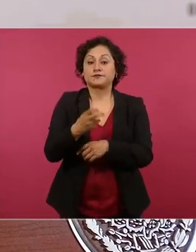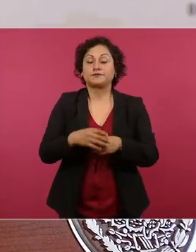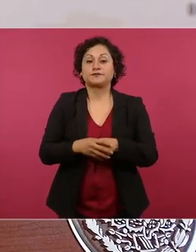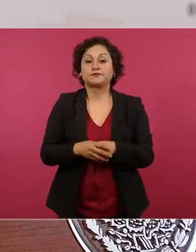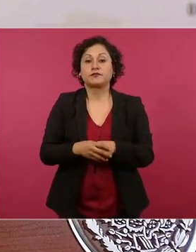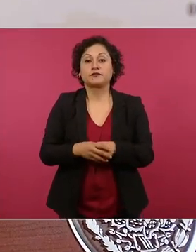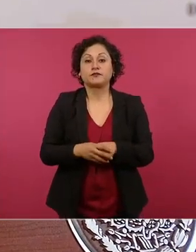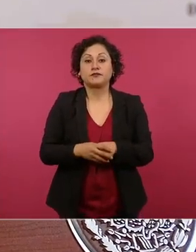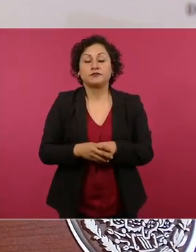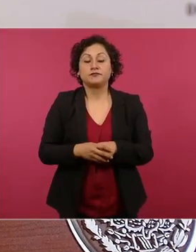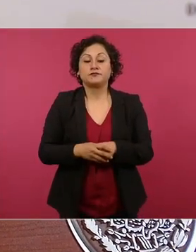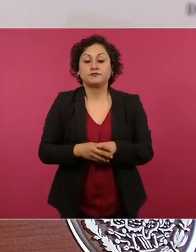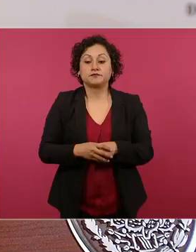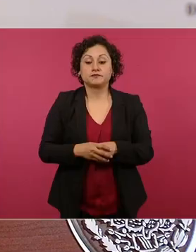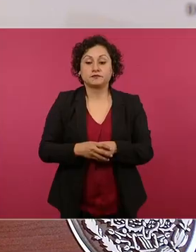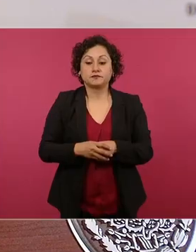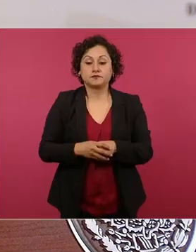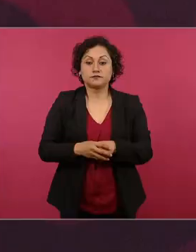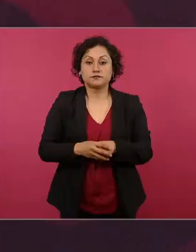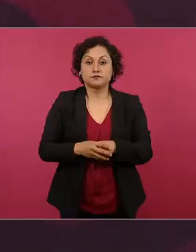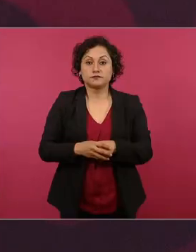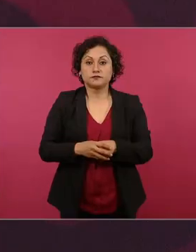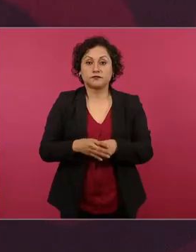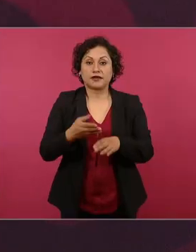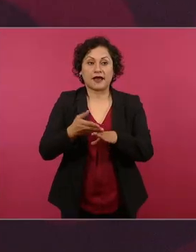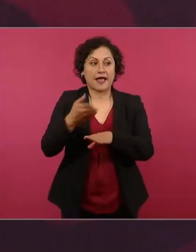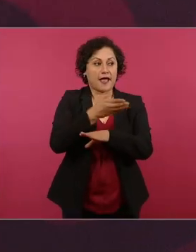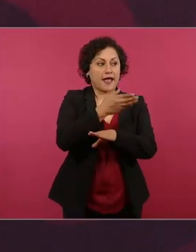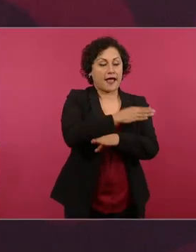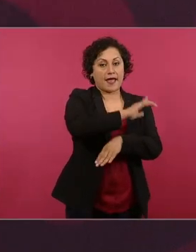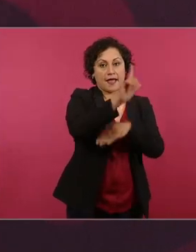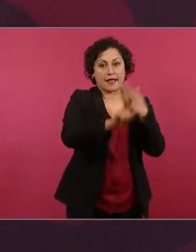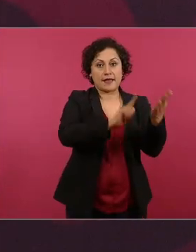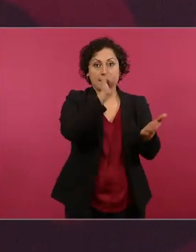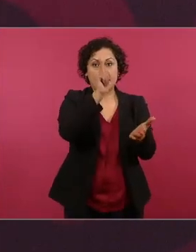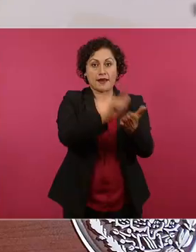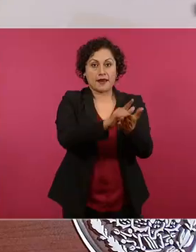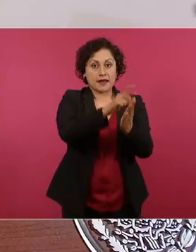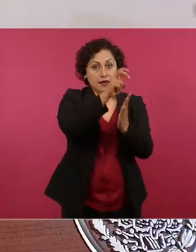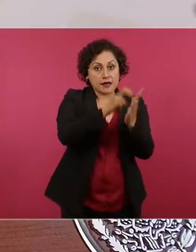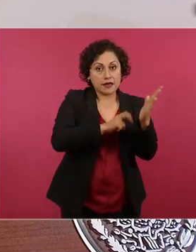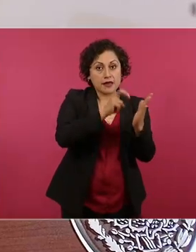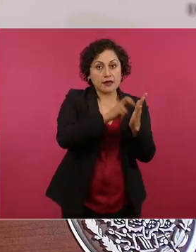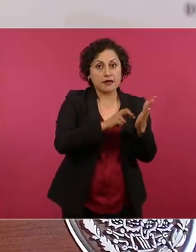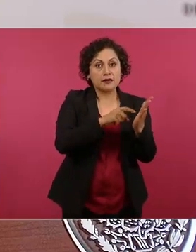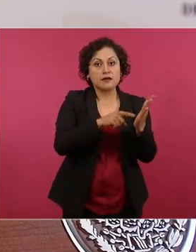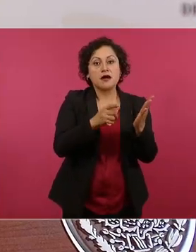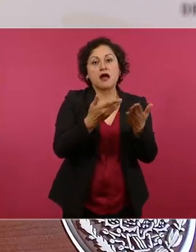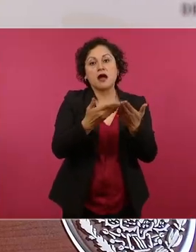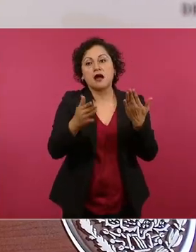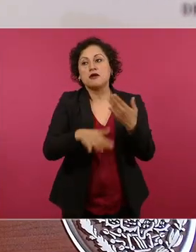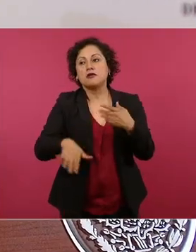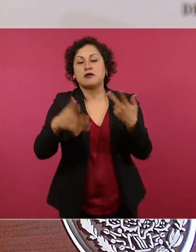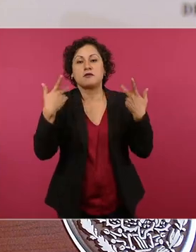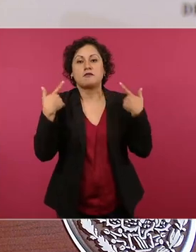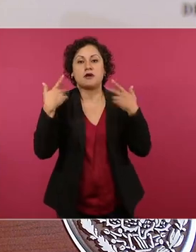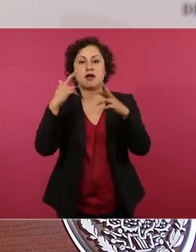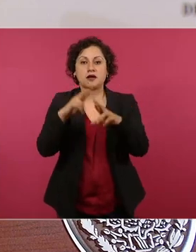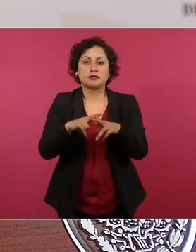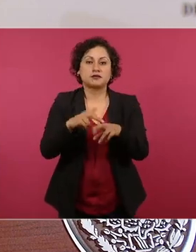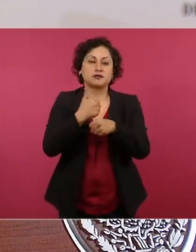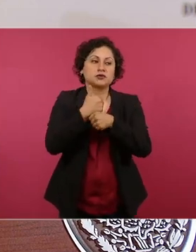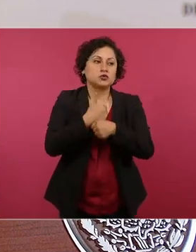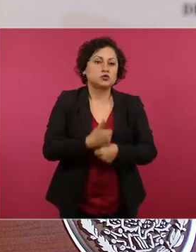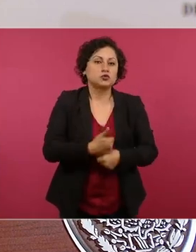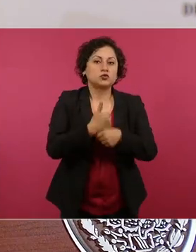esa mal llamada reforma educativa, pues son los maestros y los maestros de la coordinadora y los de